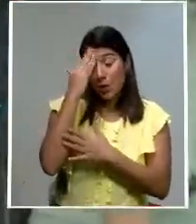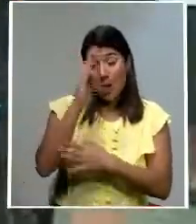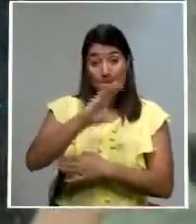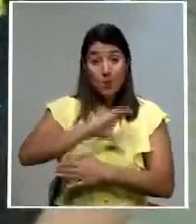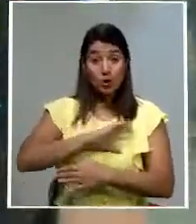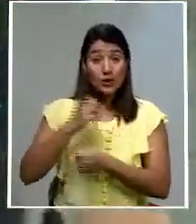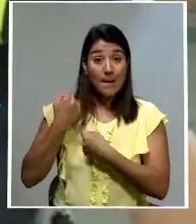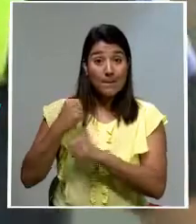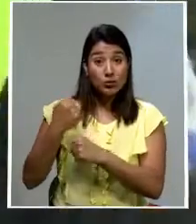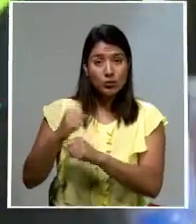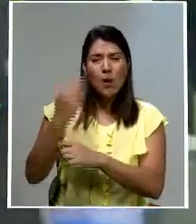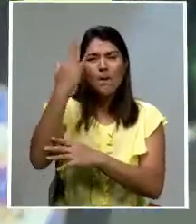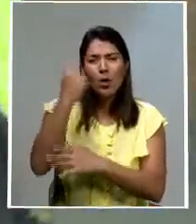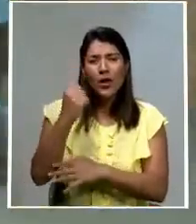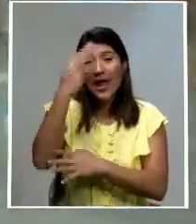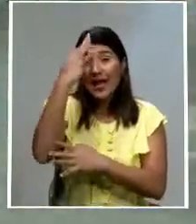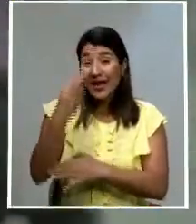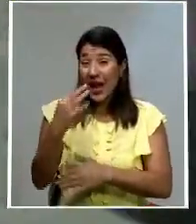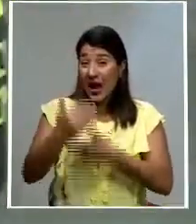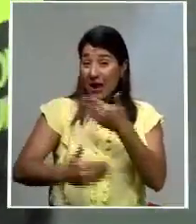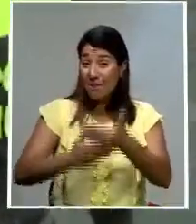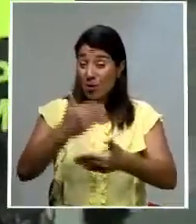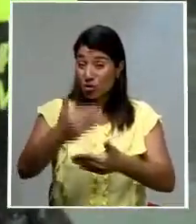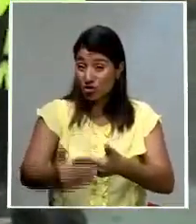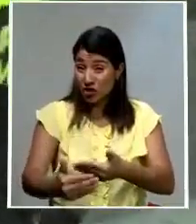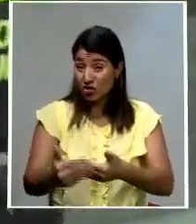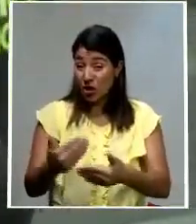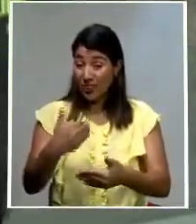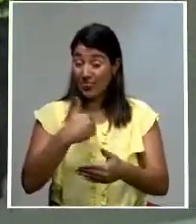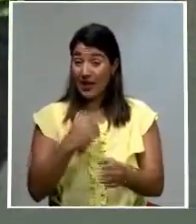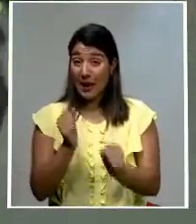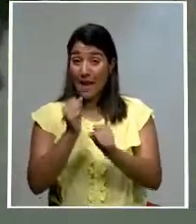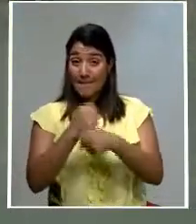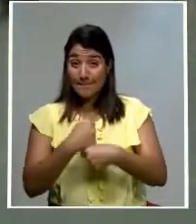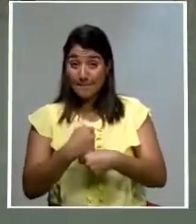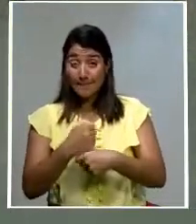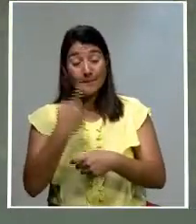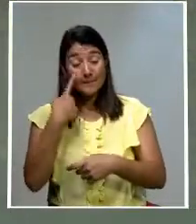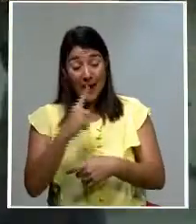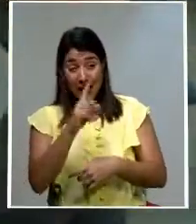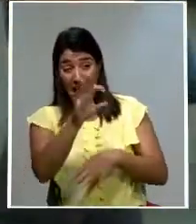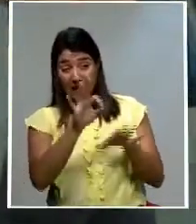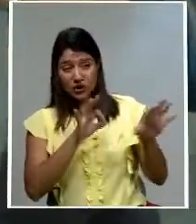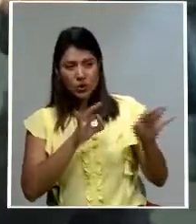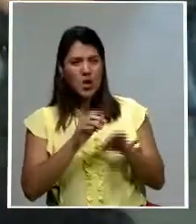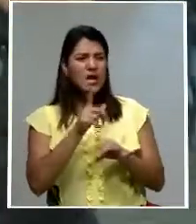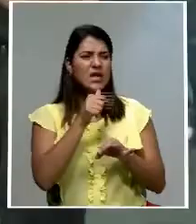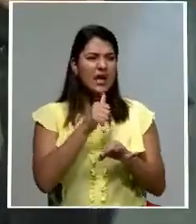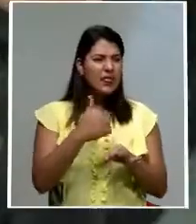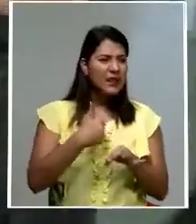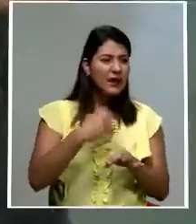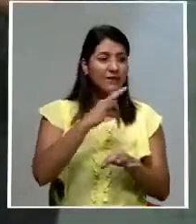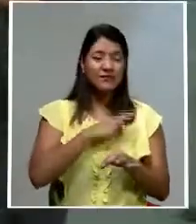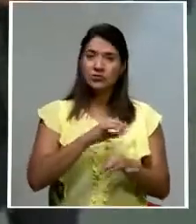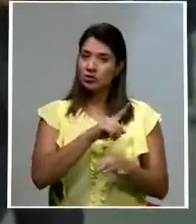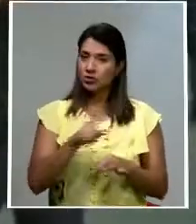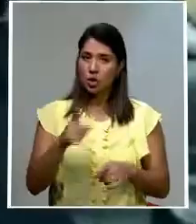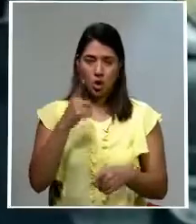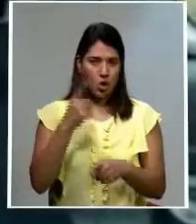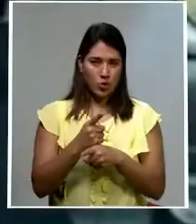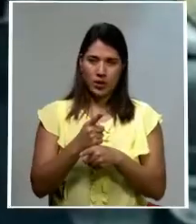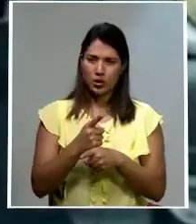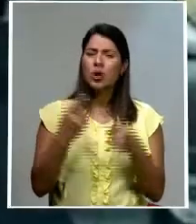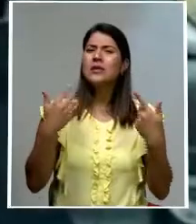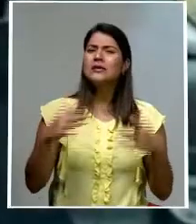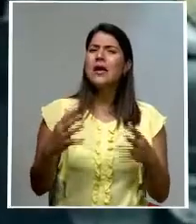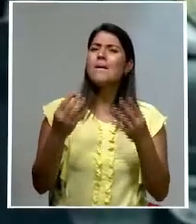que consideran que el proceso de selección para recibir este beneficio no es el adecuado. Ya múltiples experiencias que estamos teniendo en